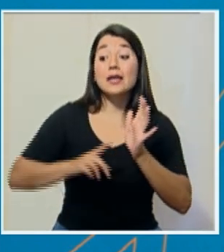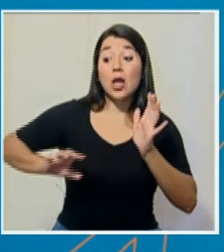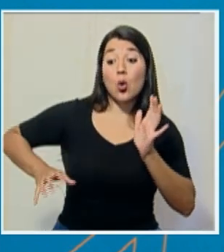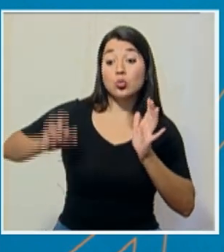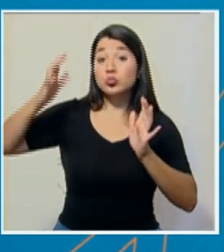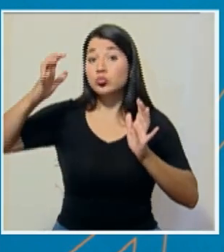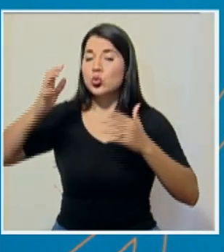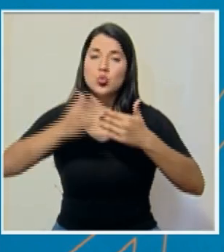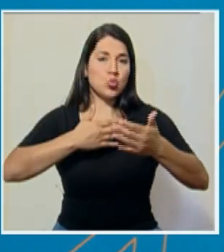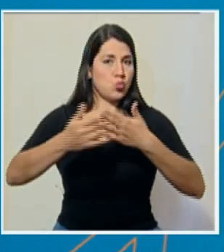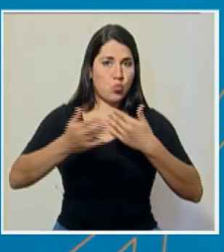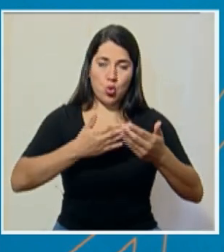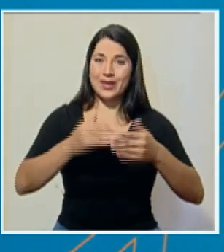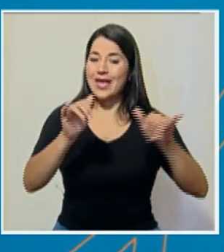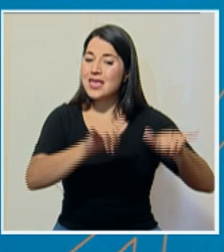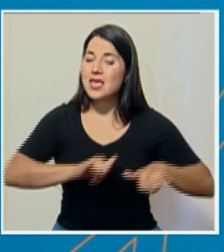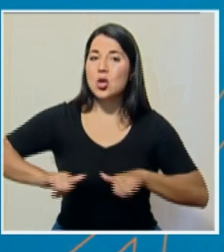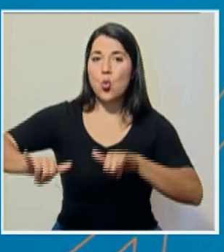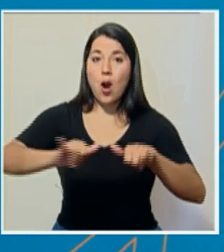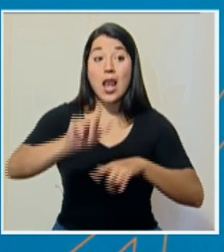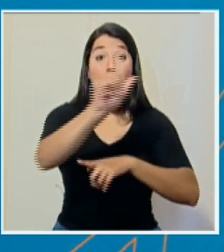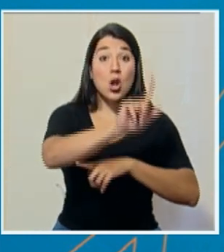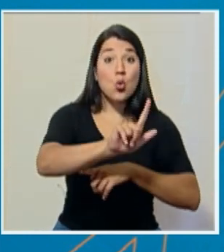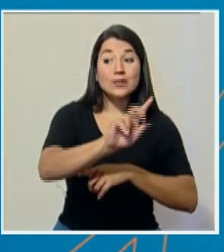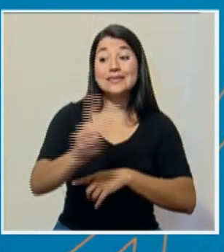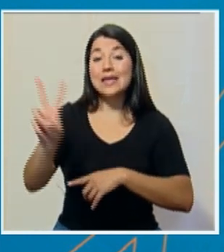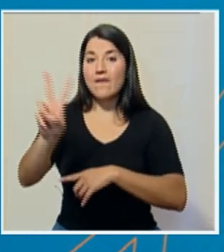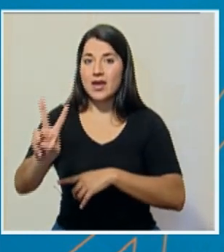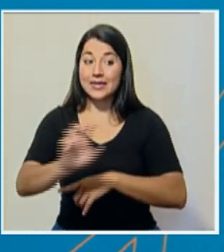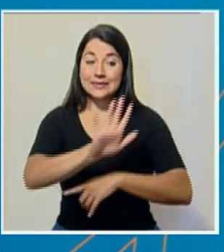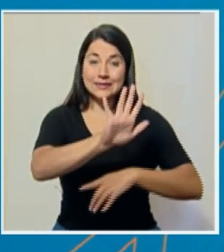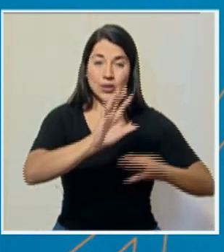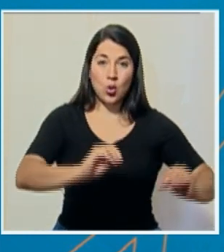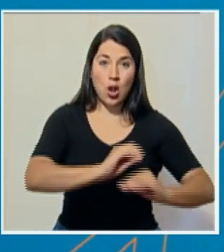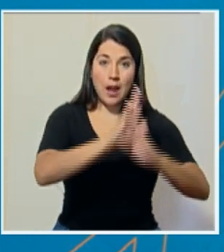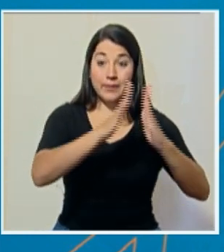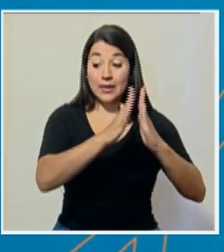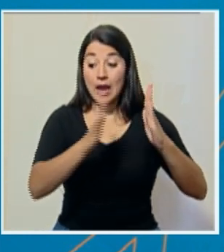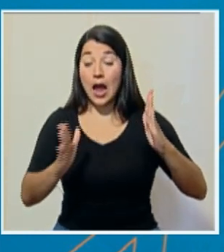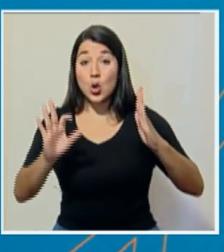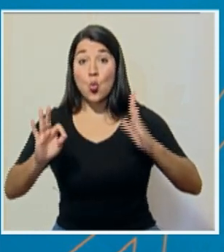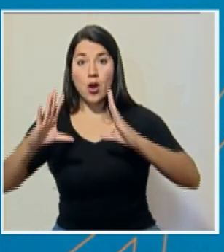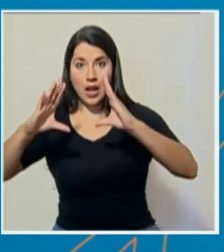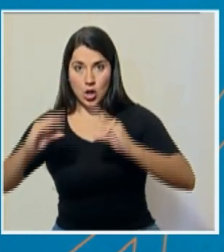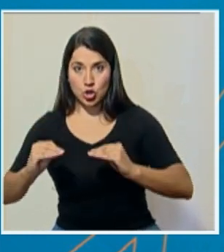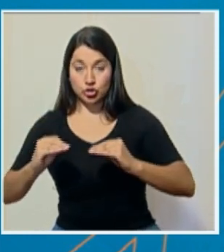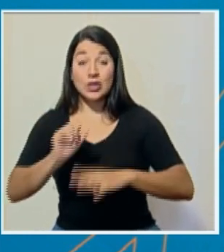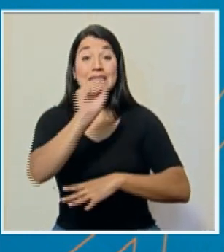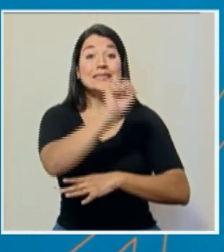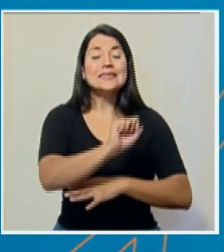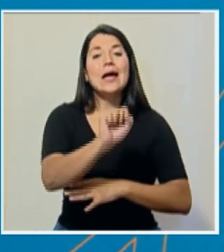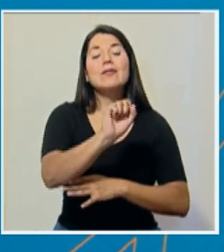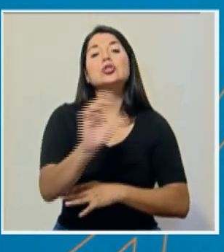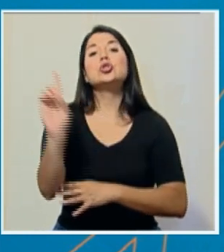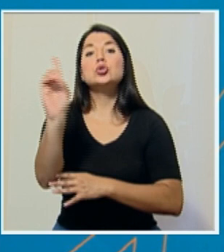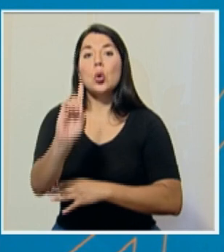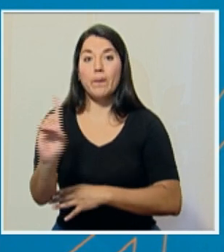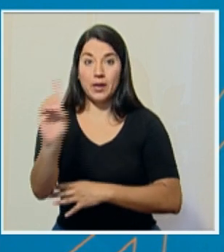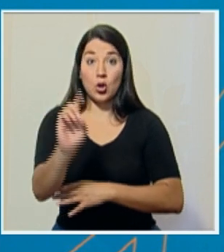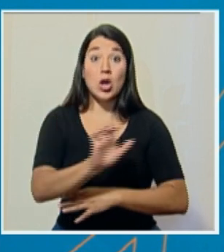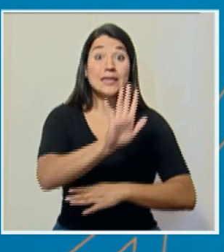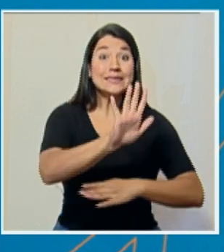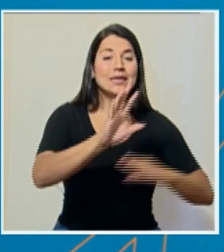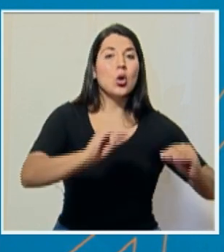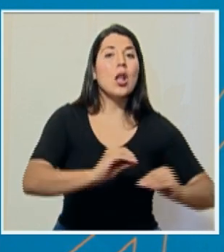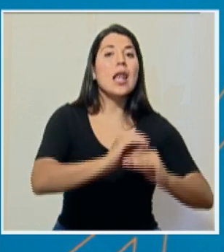lunes a viernes tendremos una restricción vehicular de 5 de la mañana a 9 de la noche y los sábados y domingos de